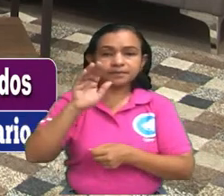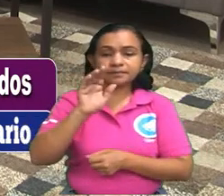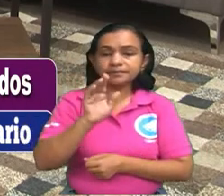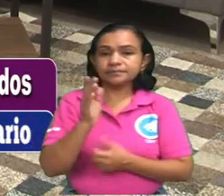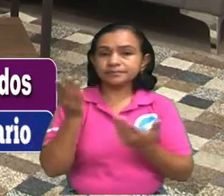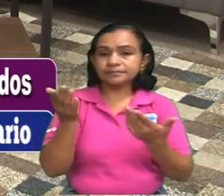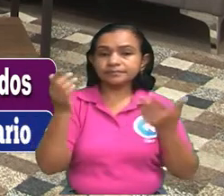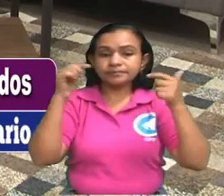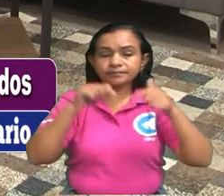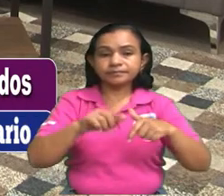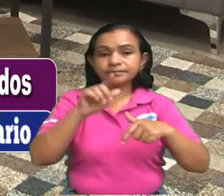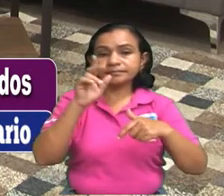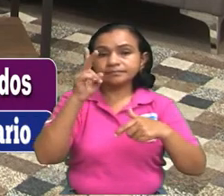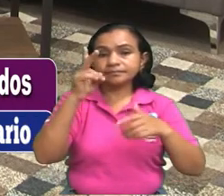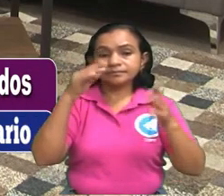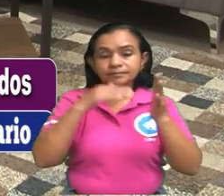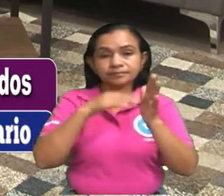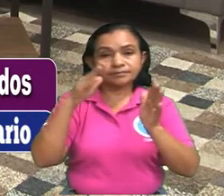1953. Ah, y estamos en...